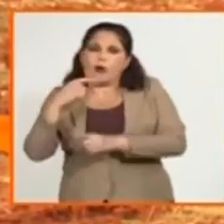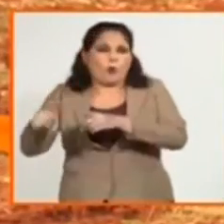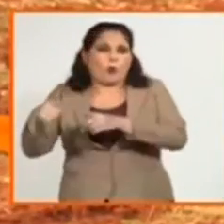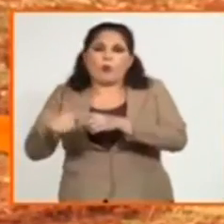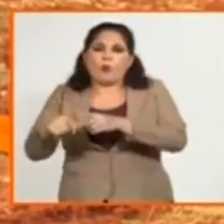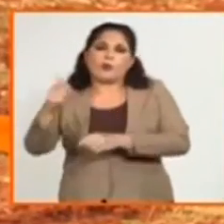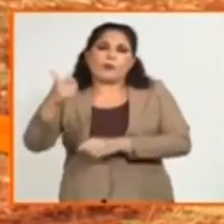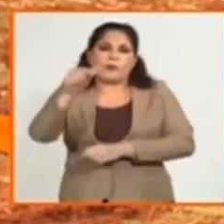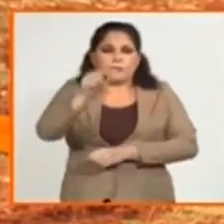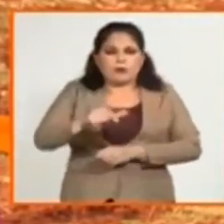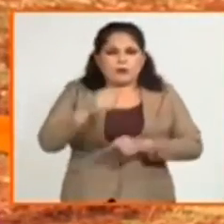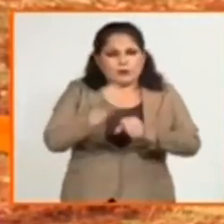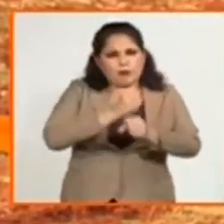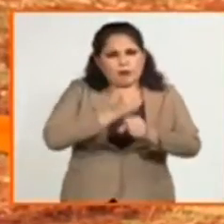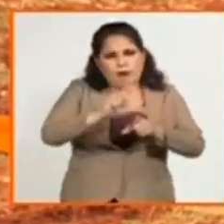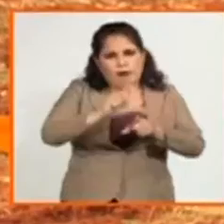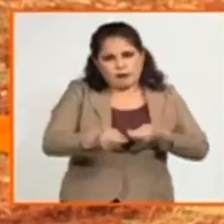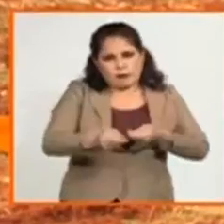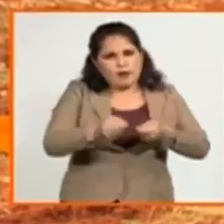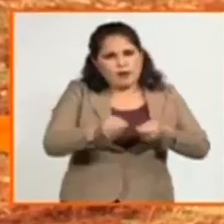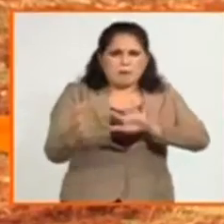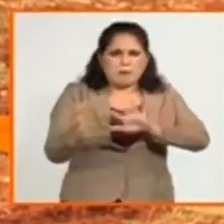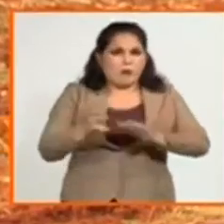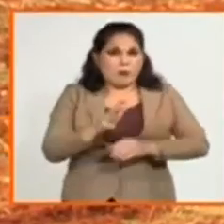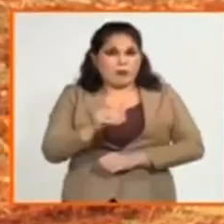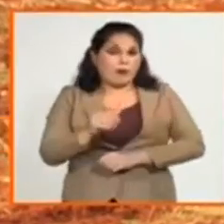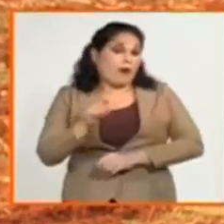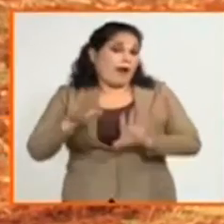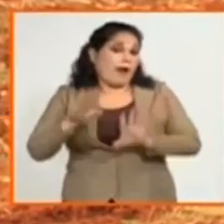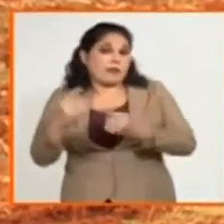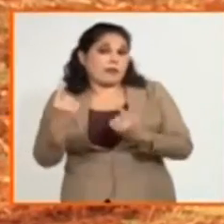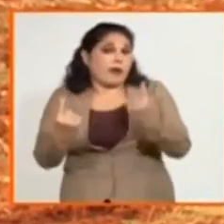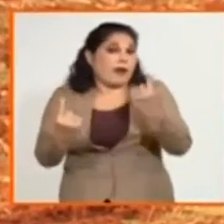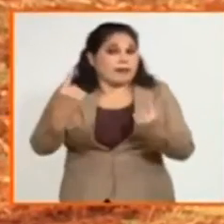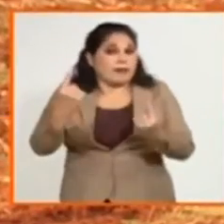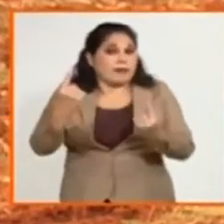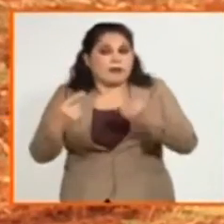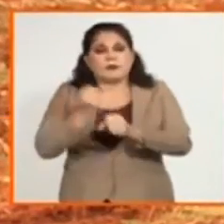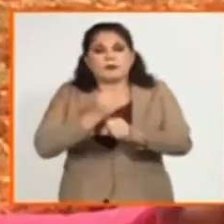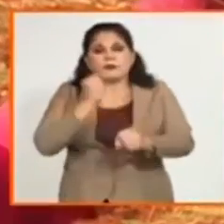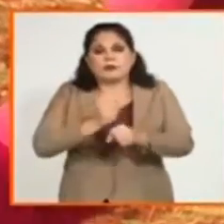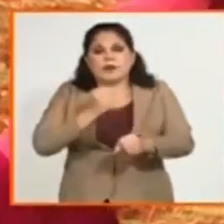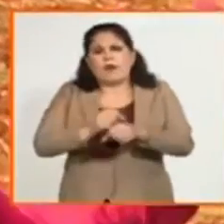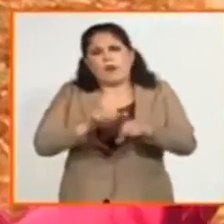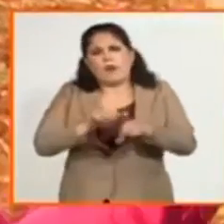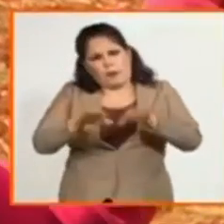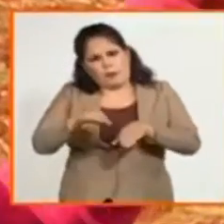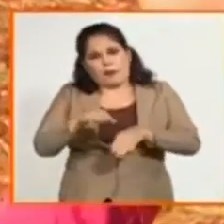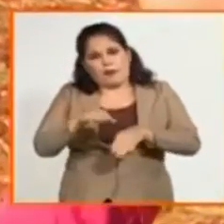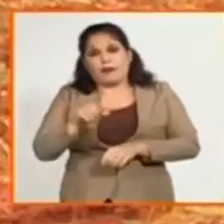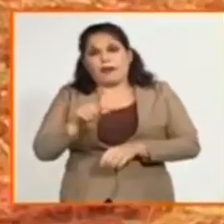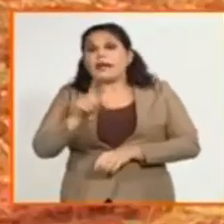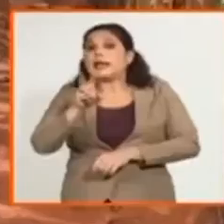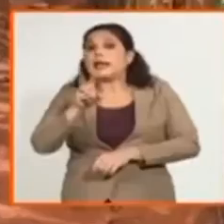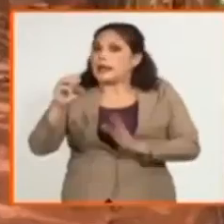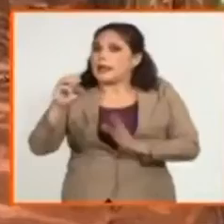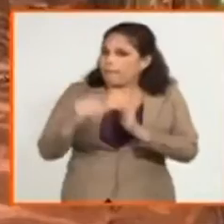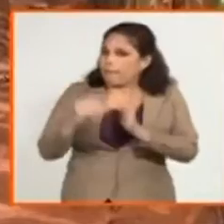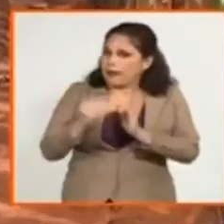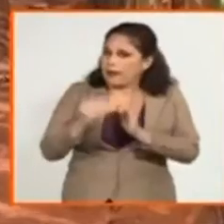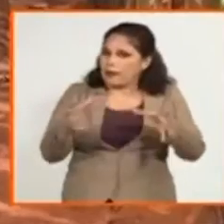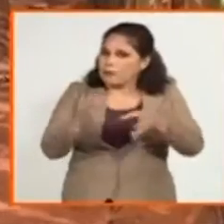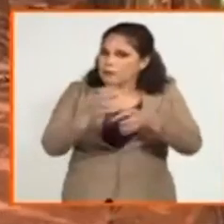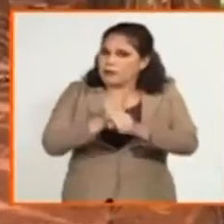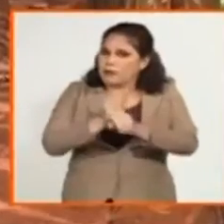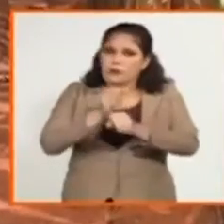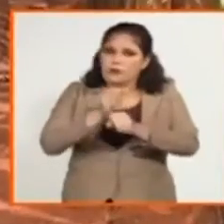10, 8. Tengo días que los voy timoneando. A eso le pongo los 18 porque tengo 3.000 mazos, 4.000 mazos.